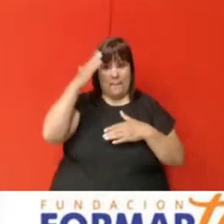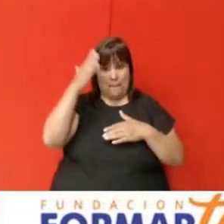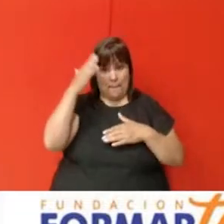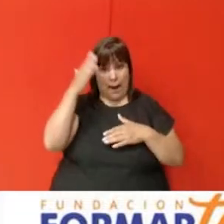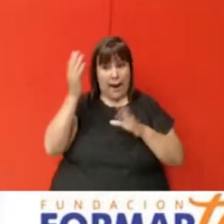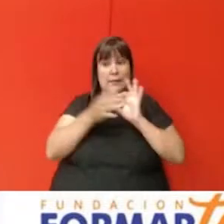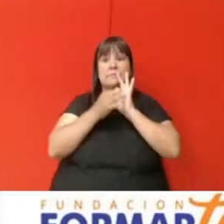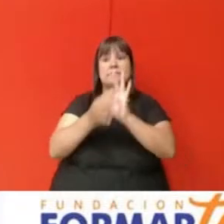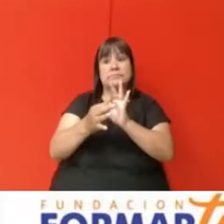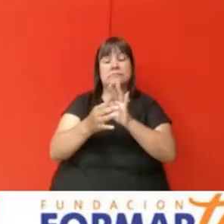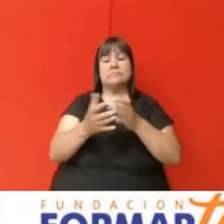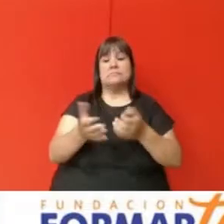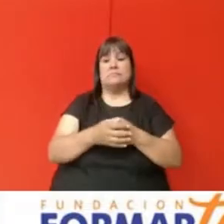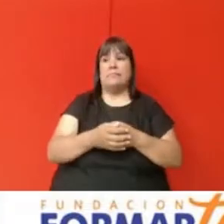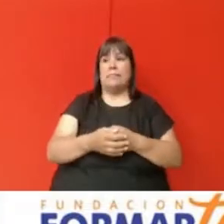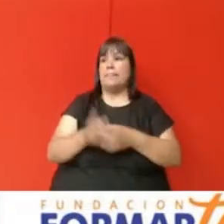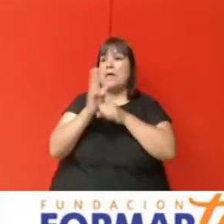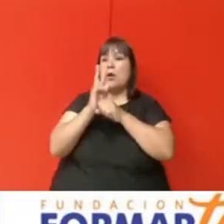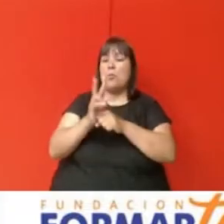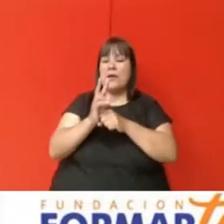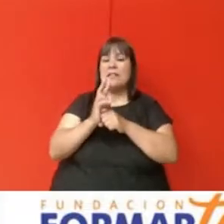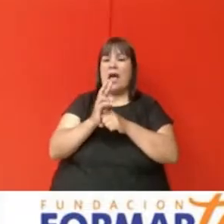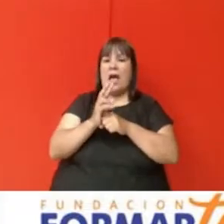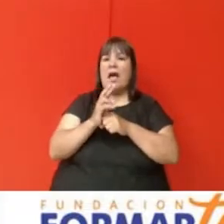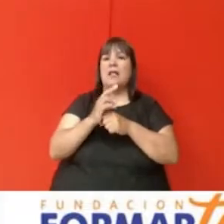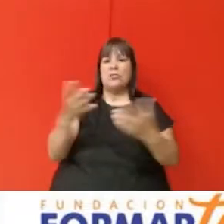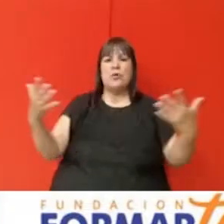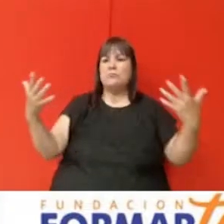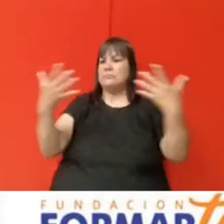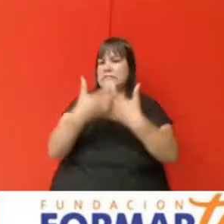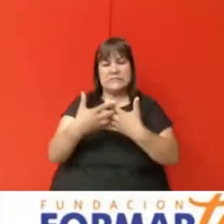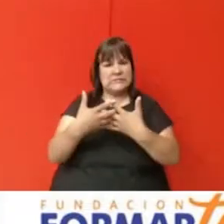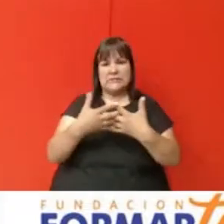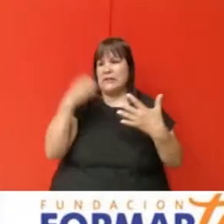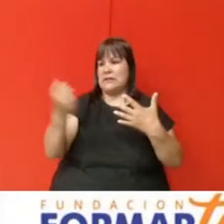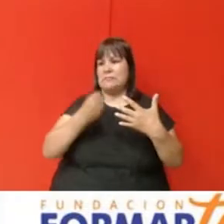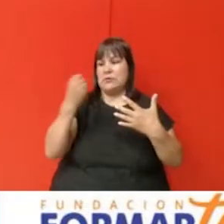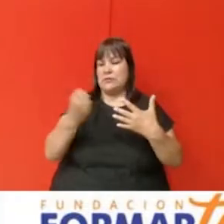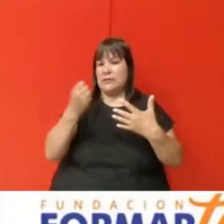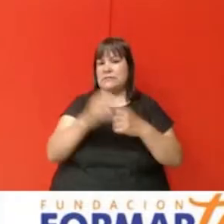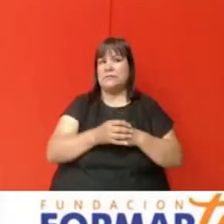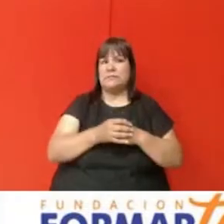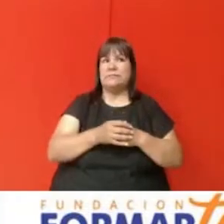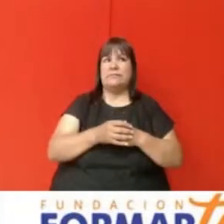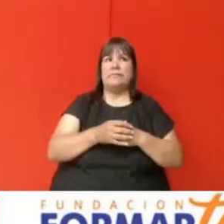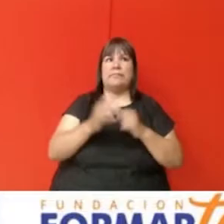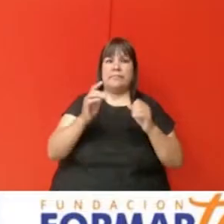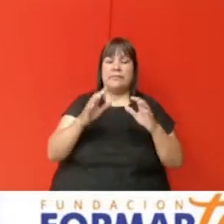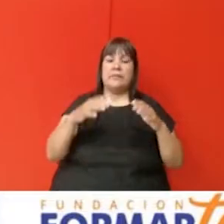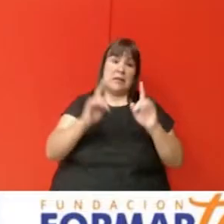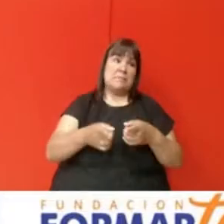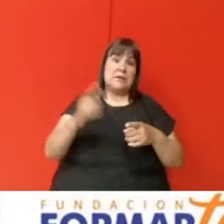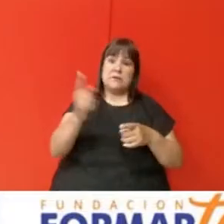¿Qué abarca todo ese cuidado holístico? Sino un cuidado integral. Y nos movemos en este mundo. Nosotros